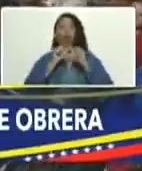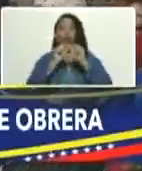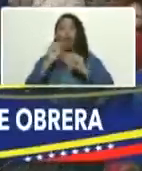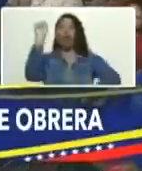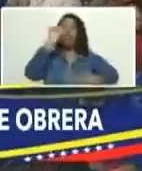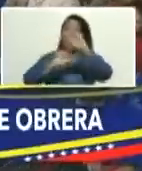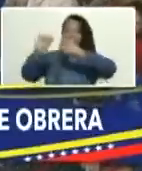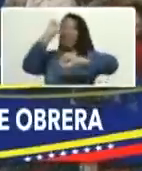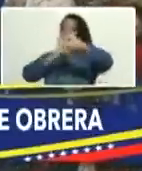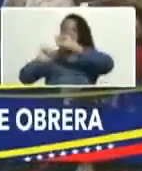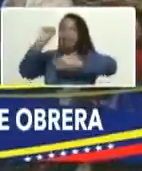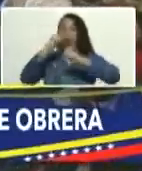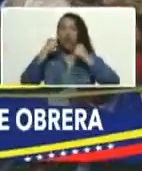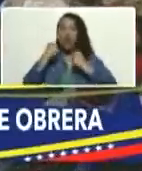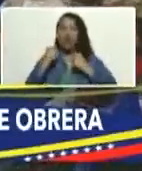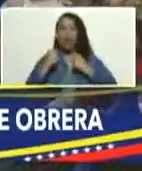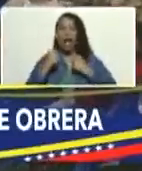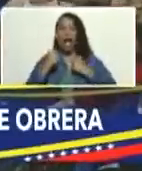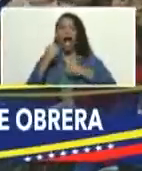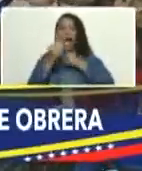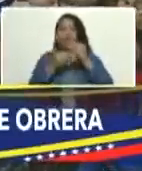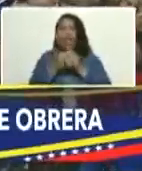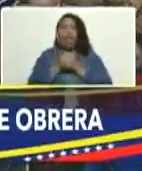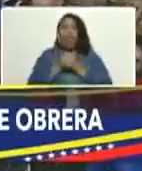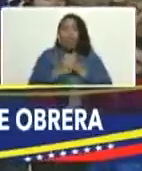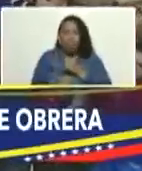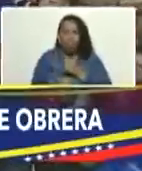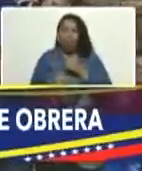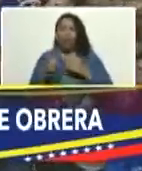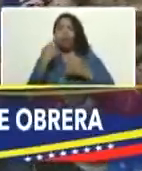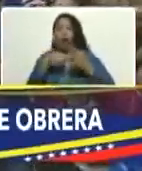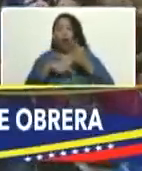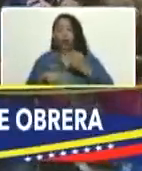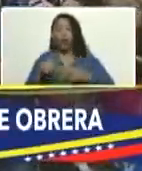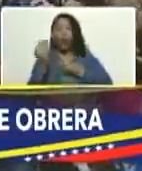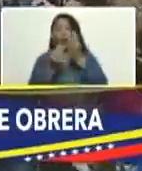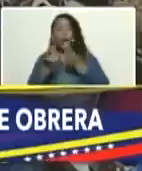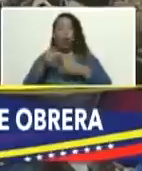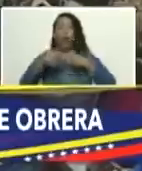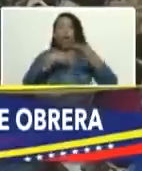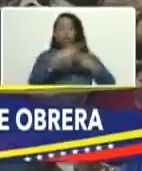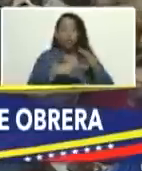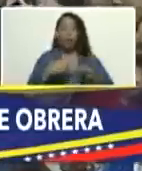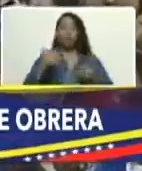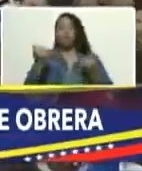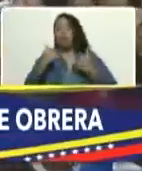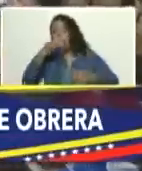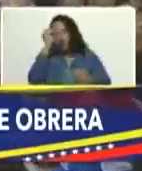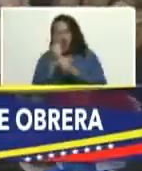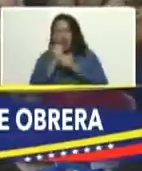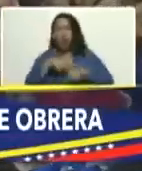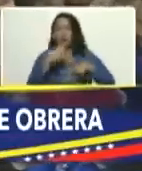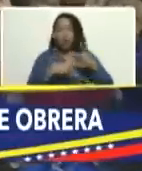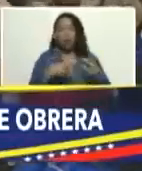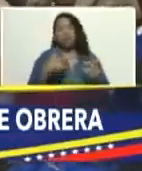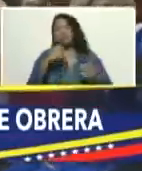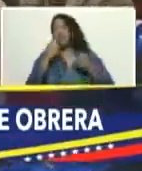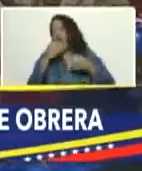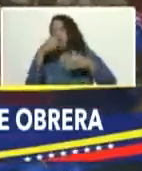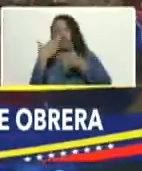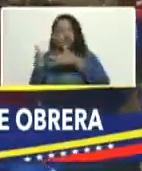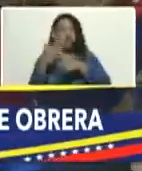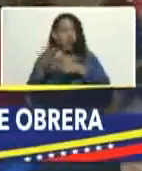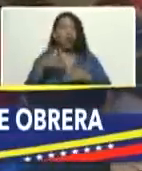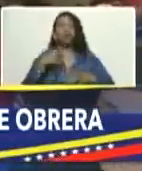ingresos. Pariendo recursos, pariremos. Produciendo, produciremos.